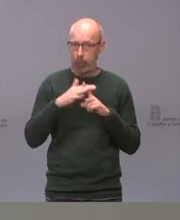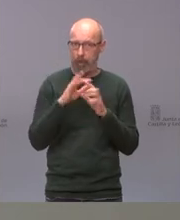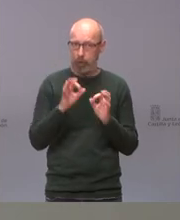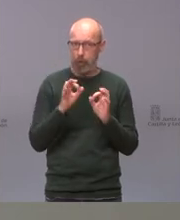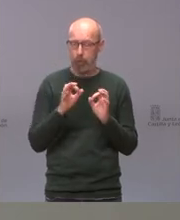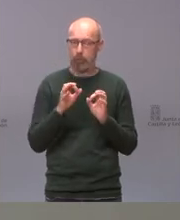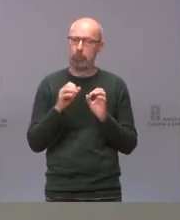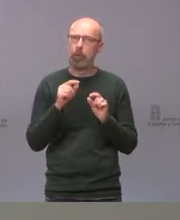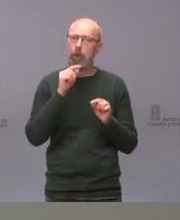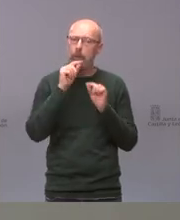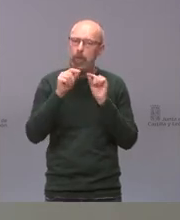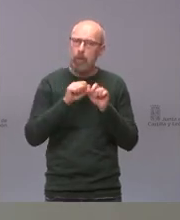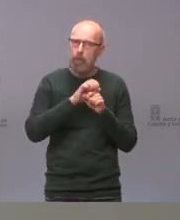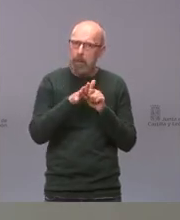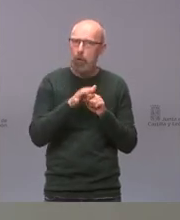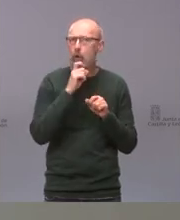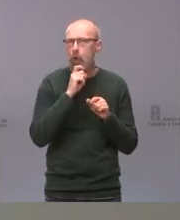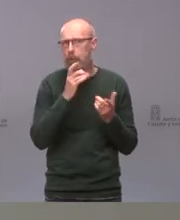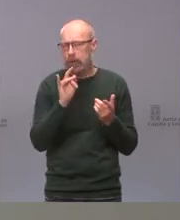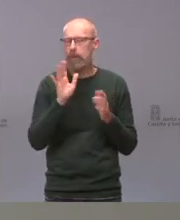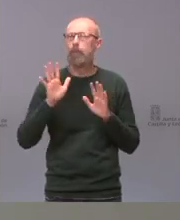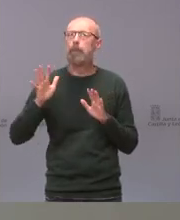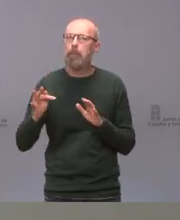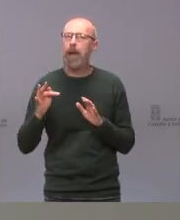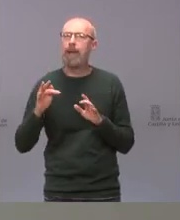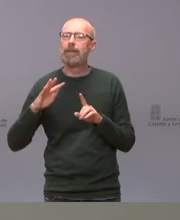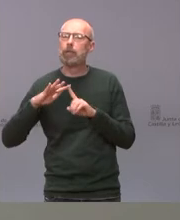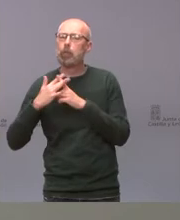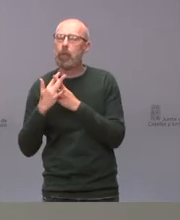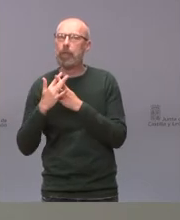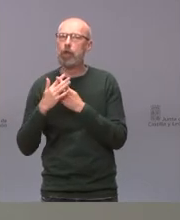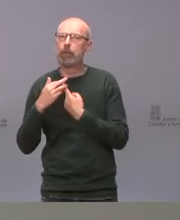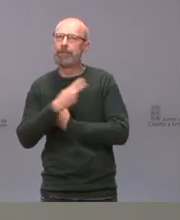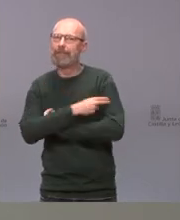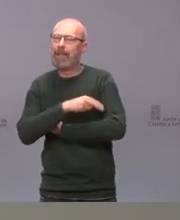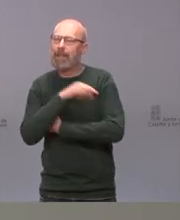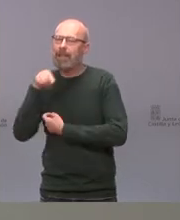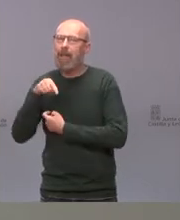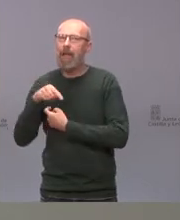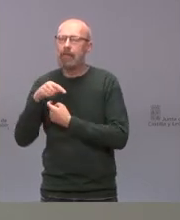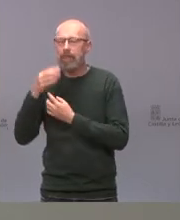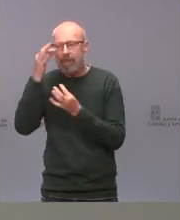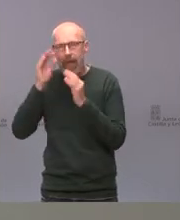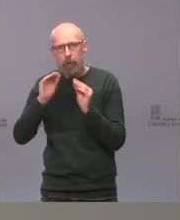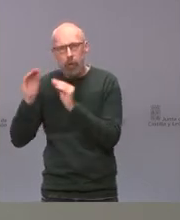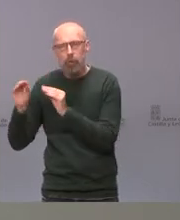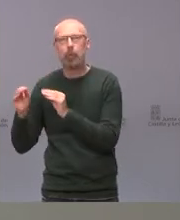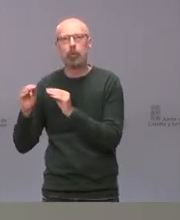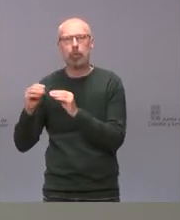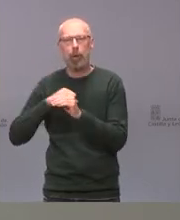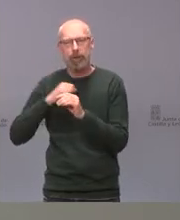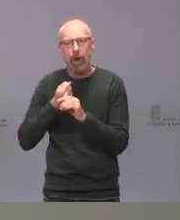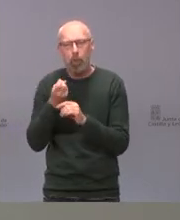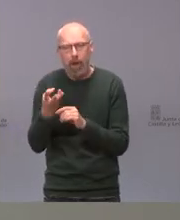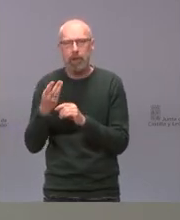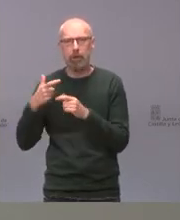epidemiológica, que evidentemente es importante, sino también la situación sanitaria. creemos que estas cosas no nos van a pasar a